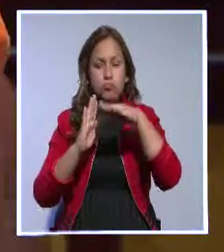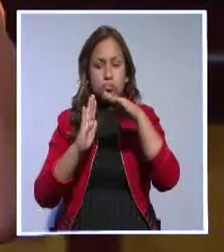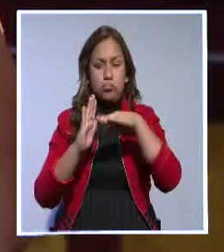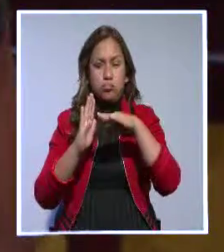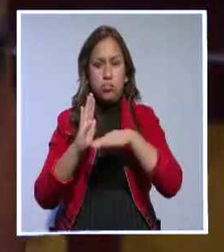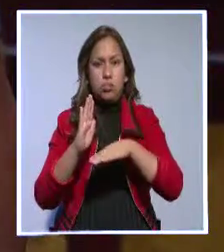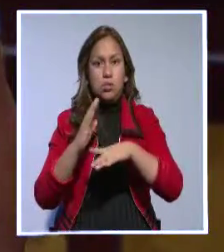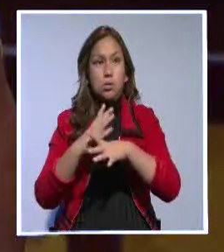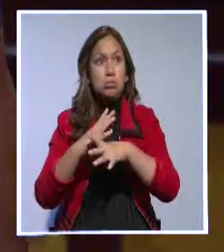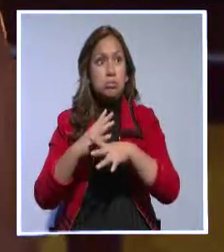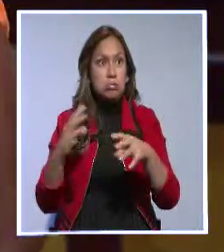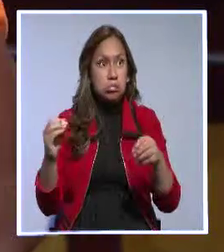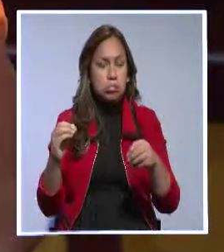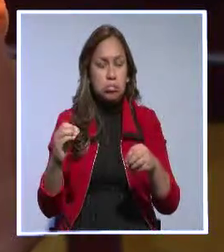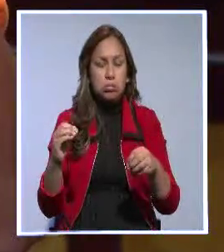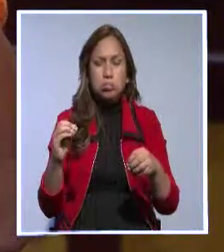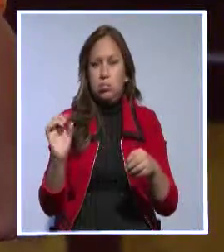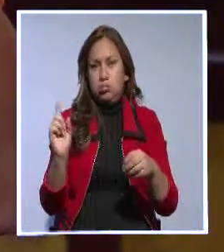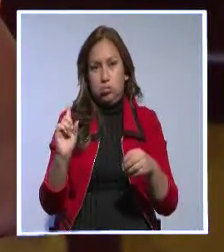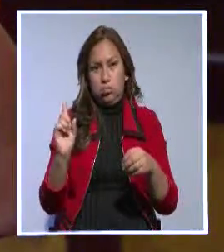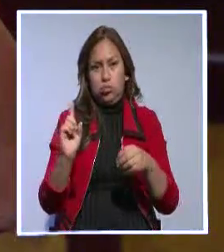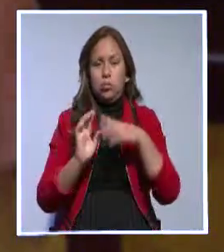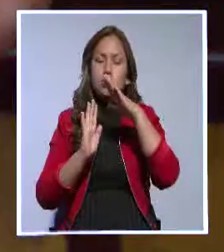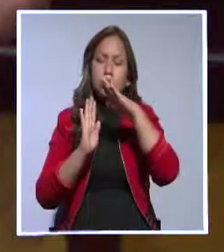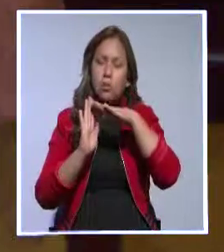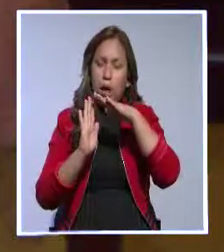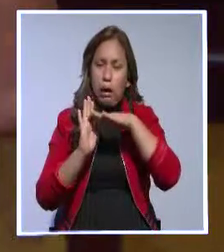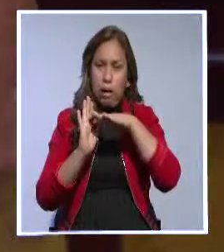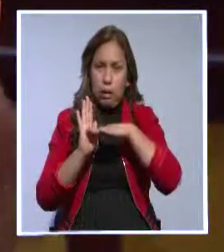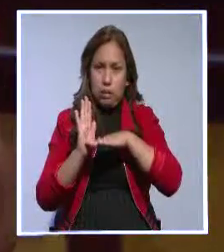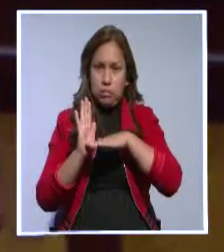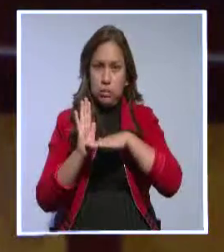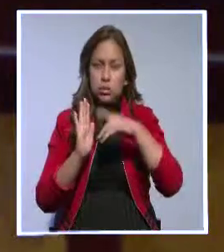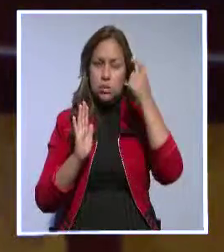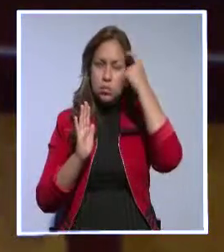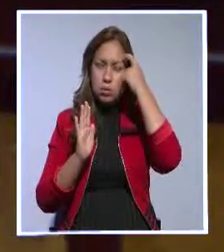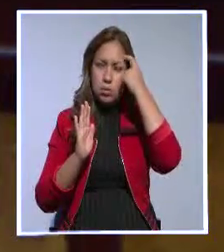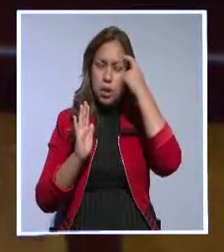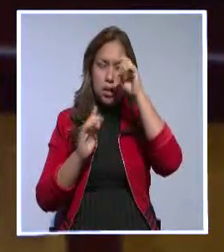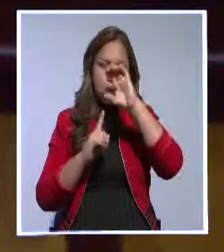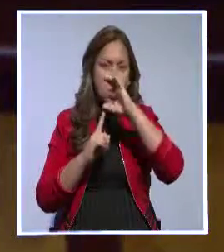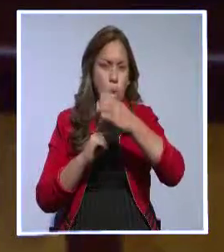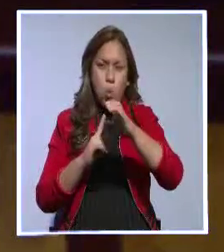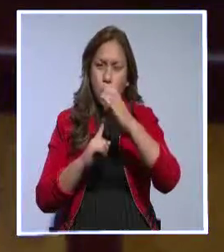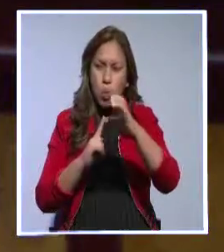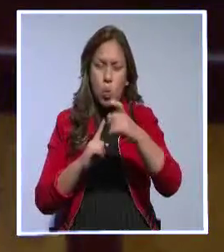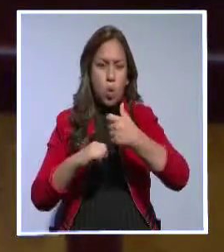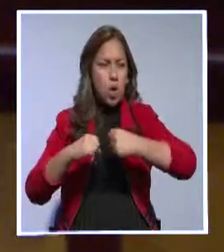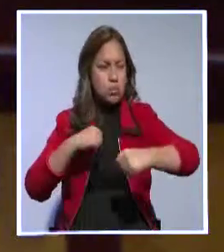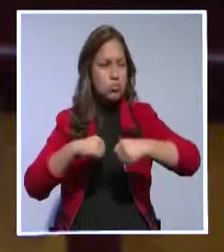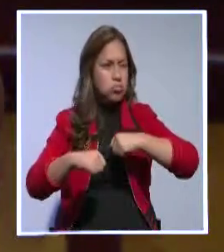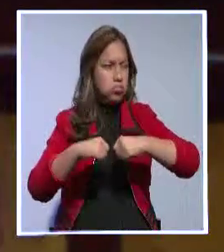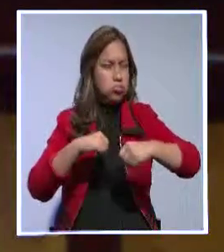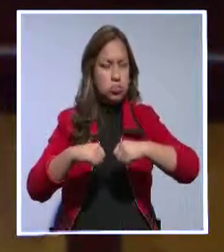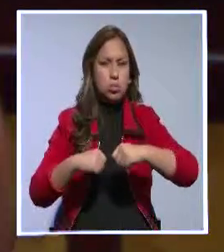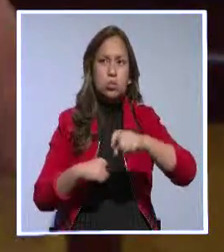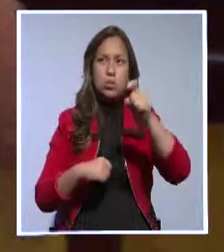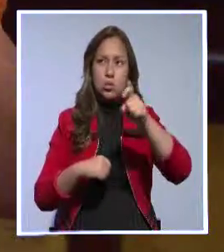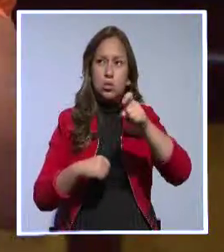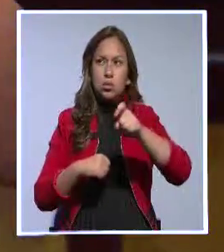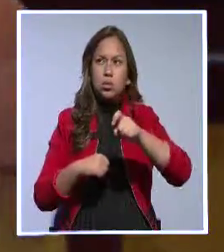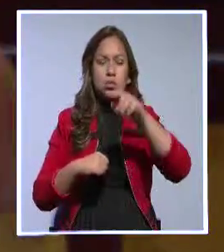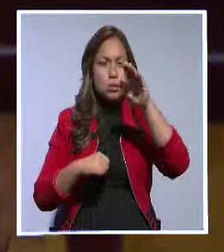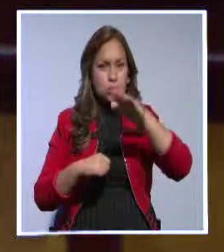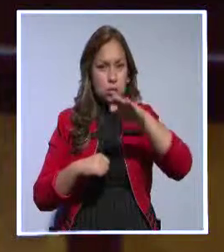muchos años porque necesitamos que nuestra mente nuestro chip nuestra cultura de gestión de riesgos cambie pero si la reducción